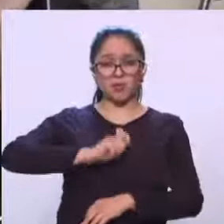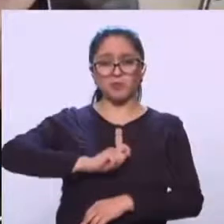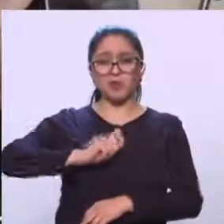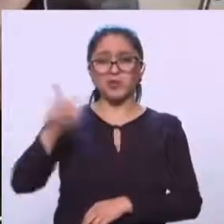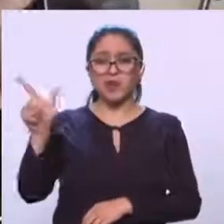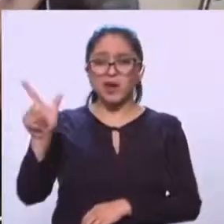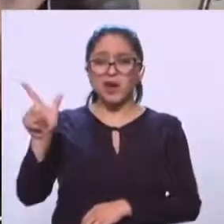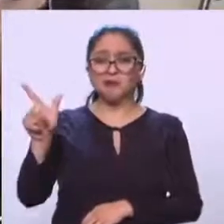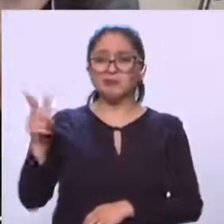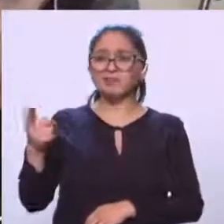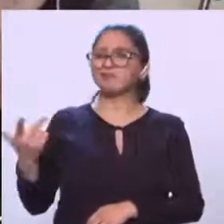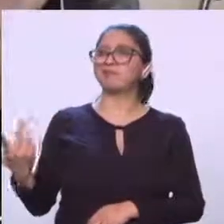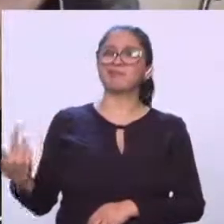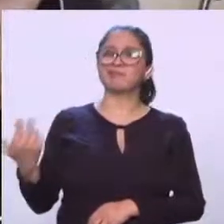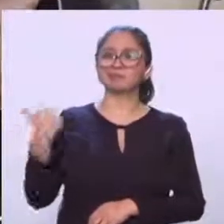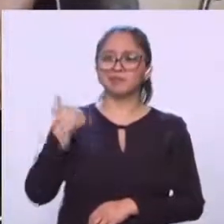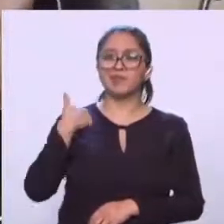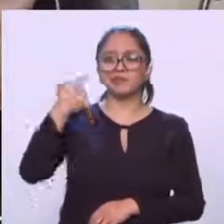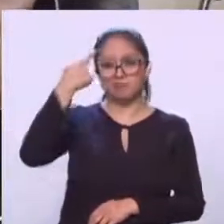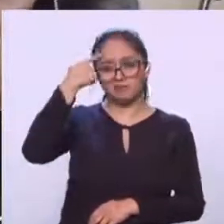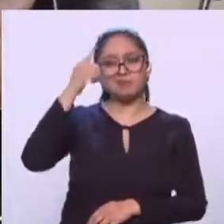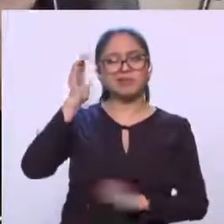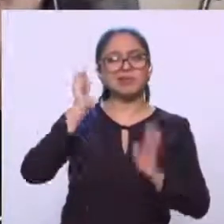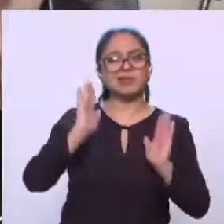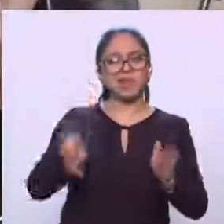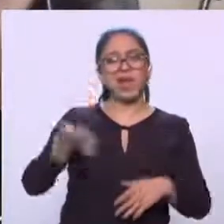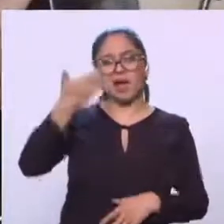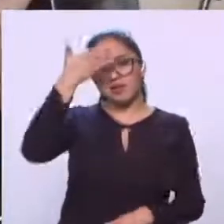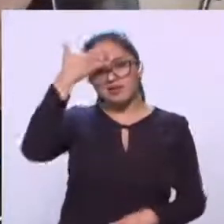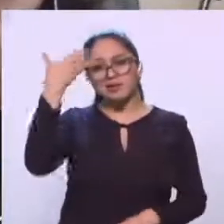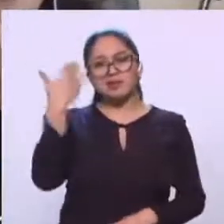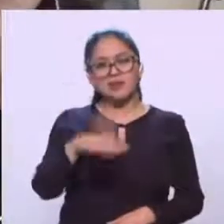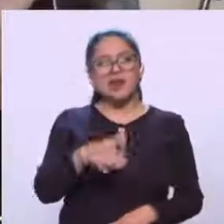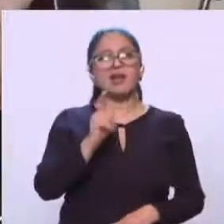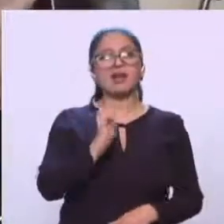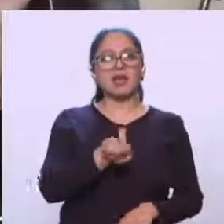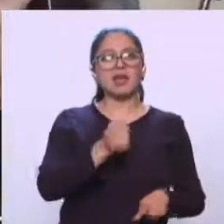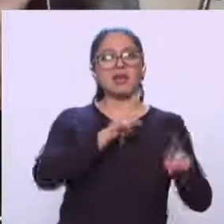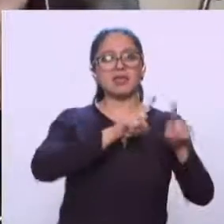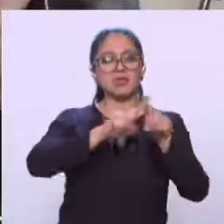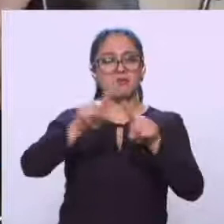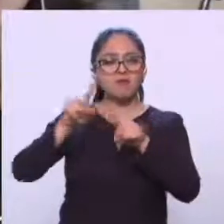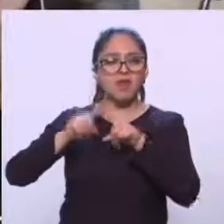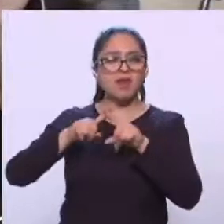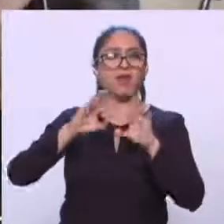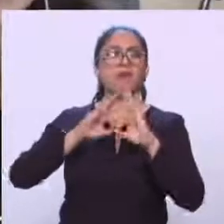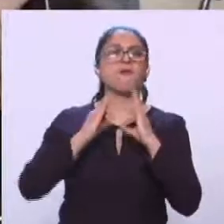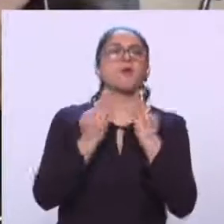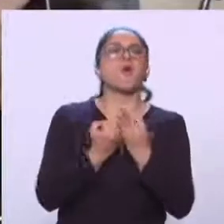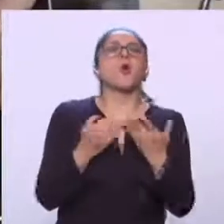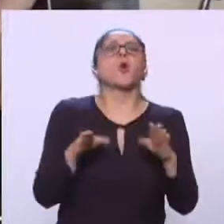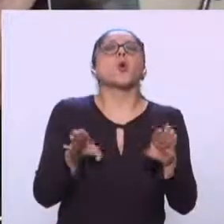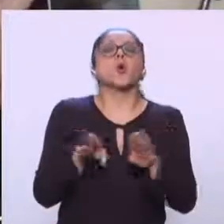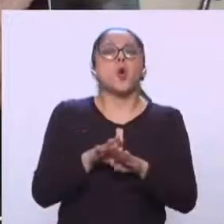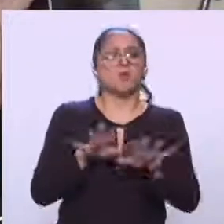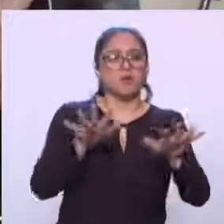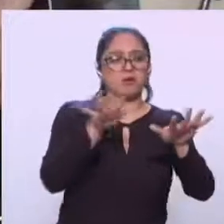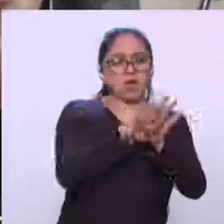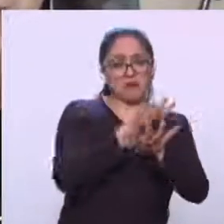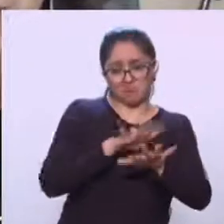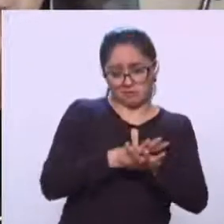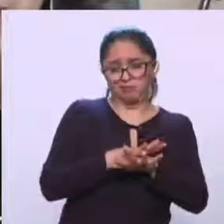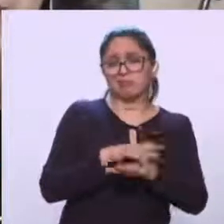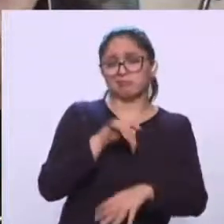que ya le sé a diferentes formas de cambiar las cosas y creo que sí le tienes que apostar a